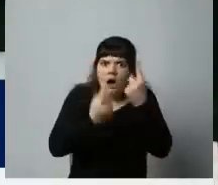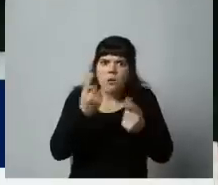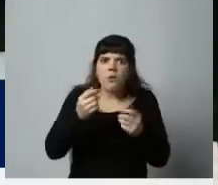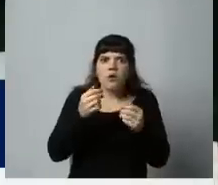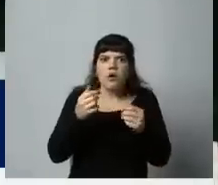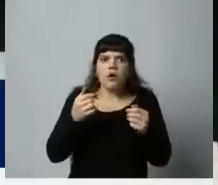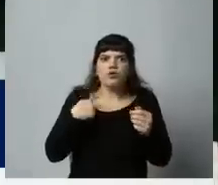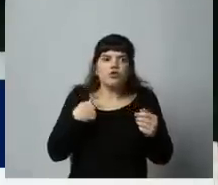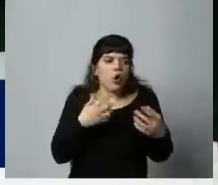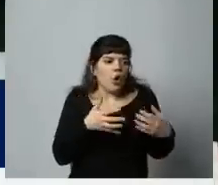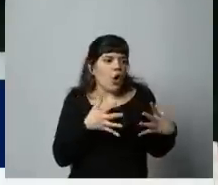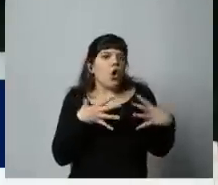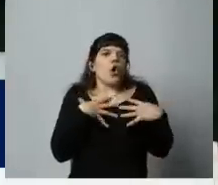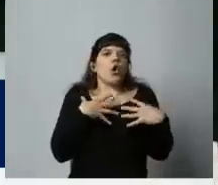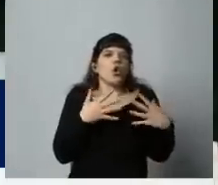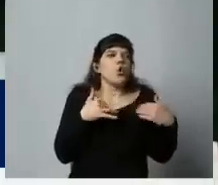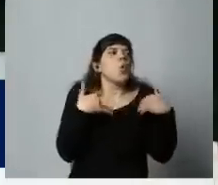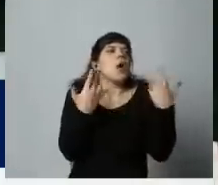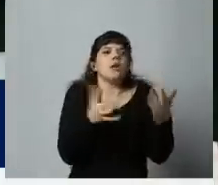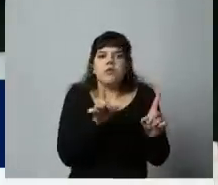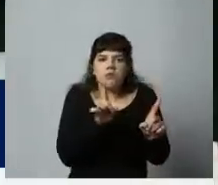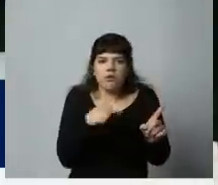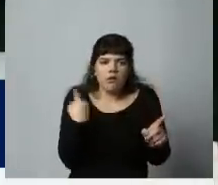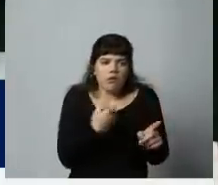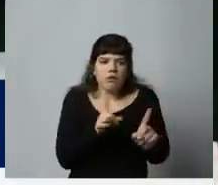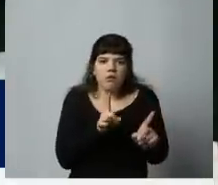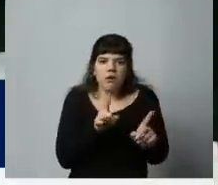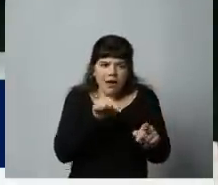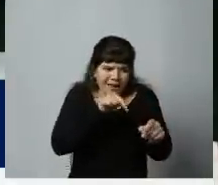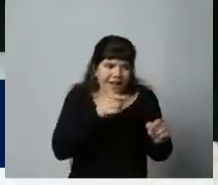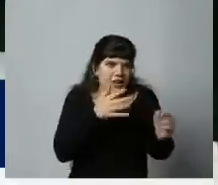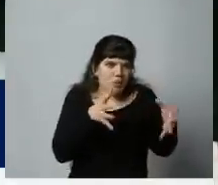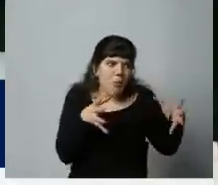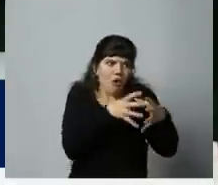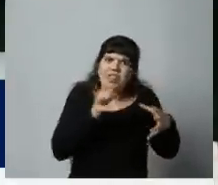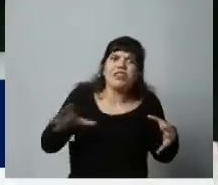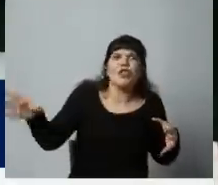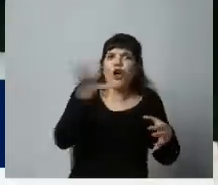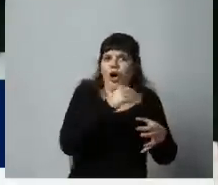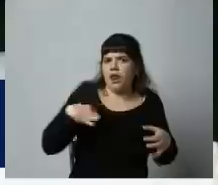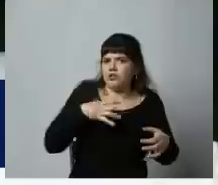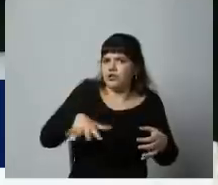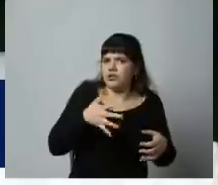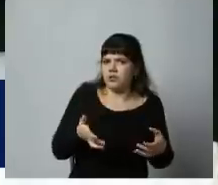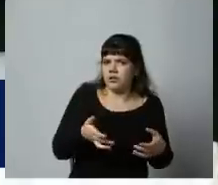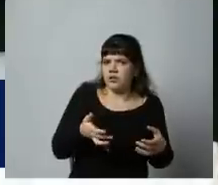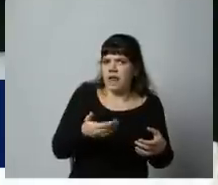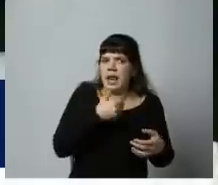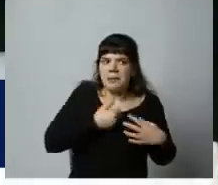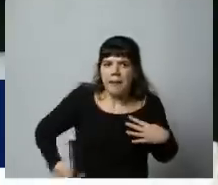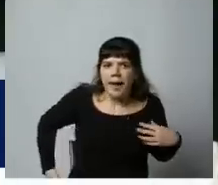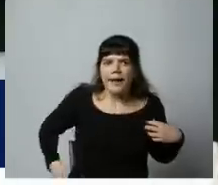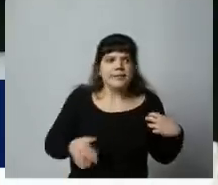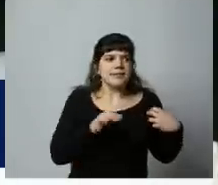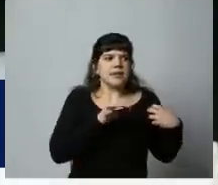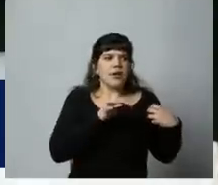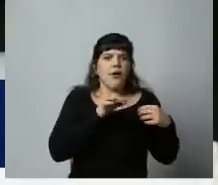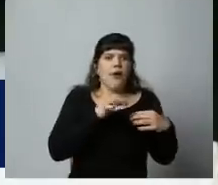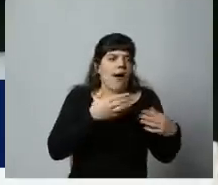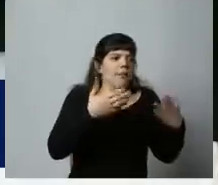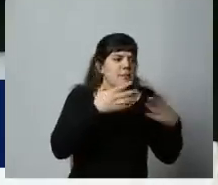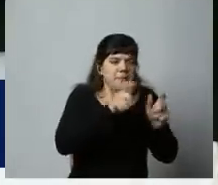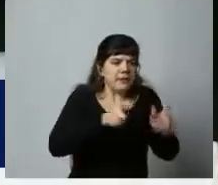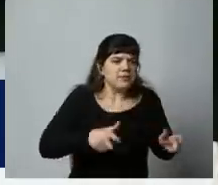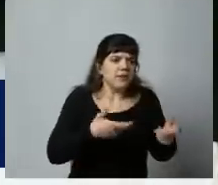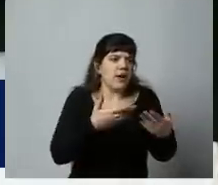abrimos nuestra sala no es nuestra esta la construyó el pueblo de verdad la yeron los maestros que vienen de atrás generaciones tras generaciones